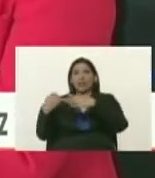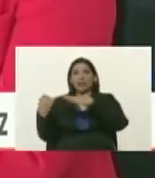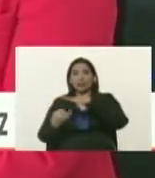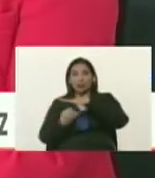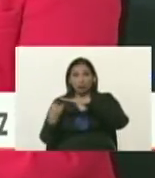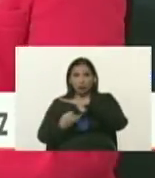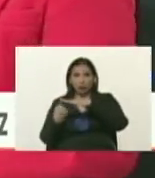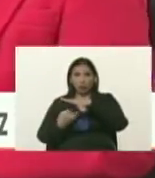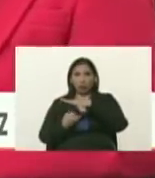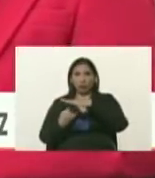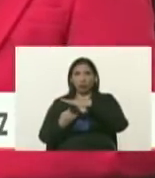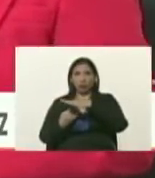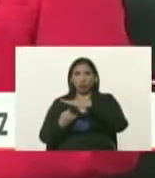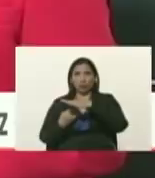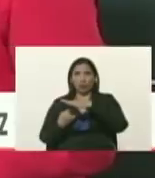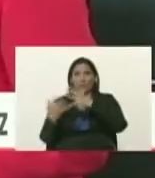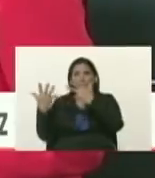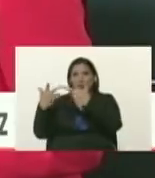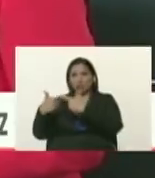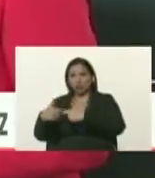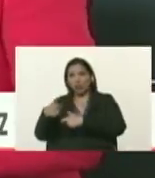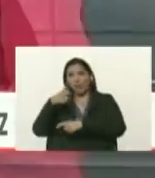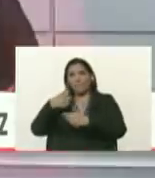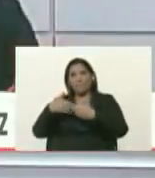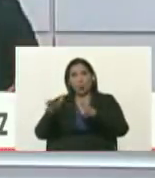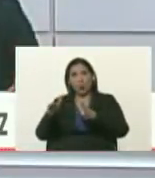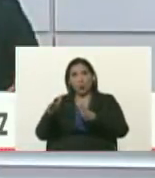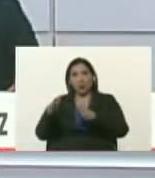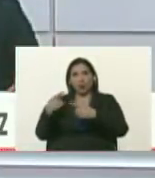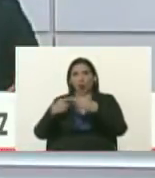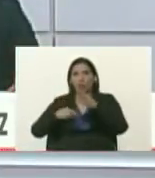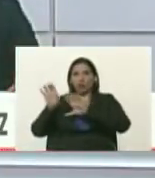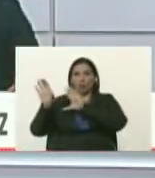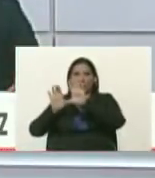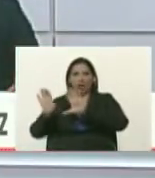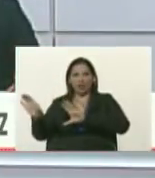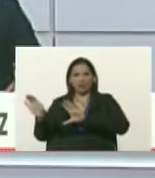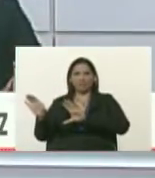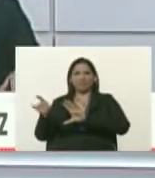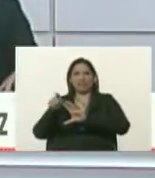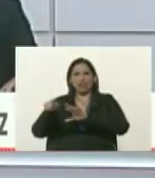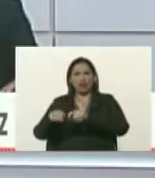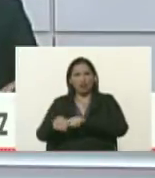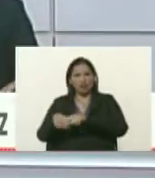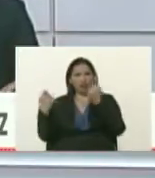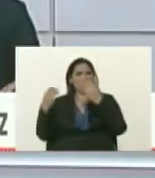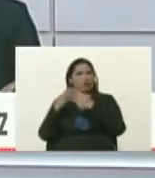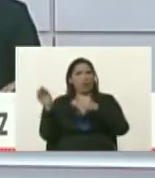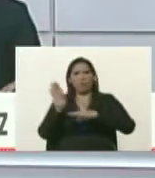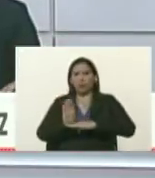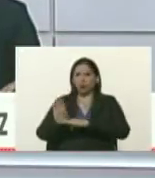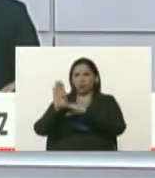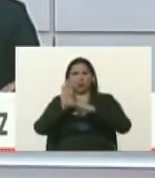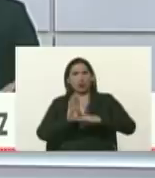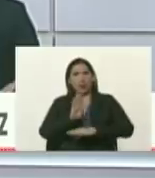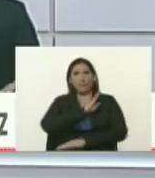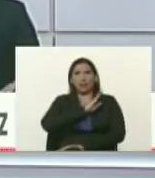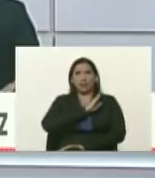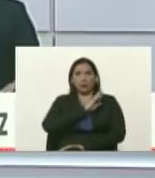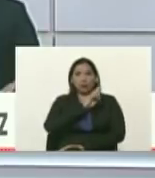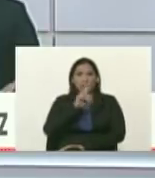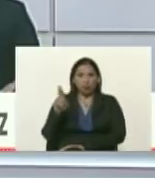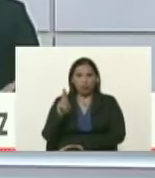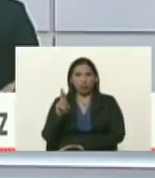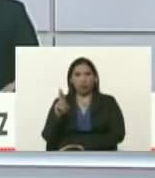la administración pública en el exterior. Ellos rompen con todas las protecciones al patrimonio de la República